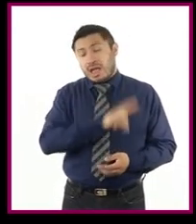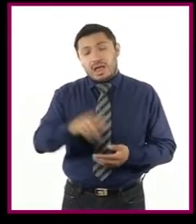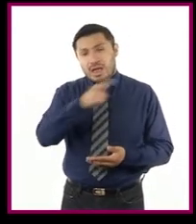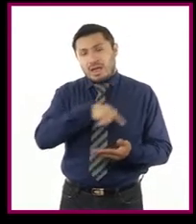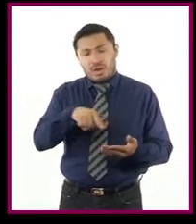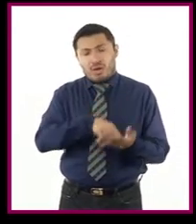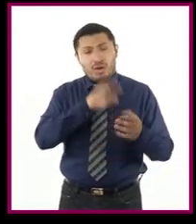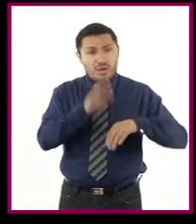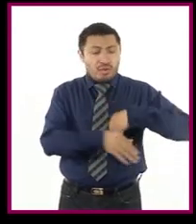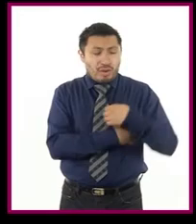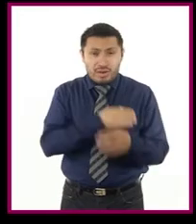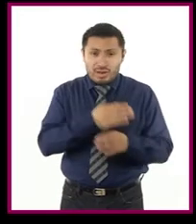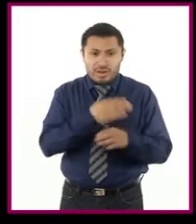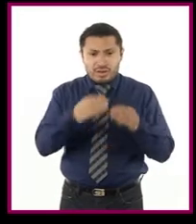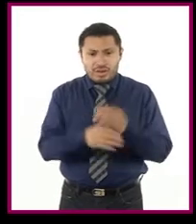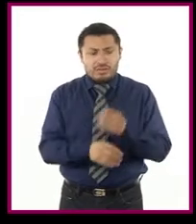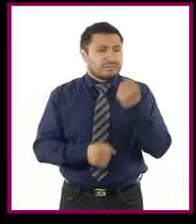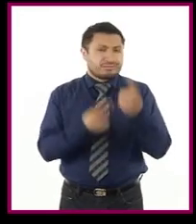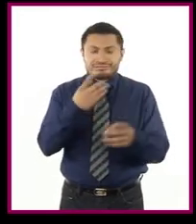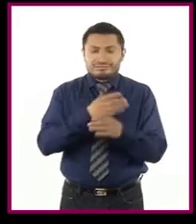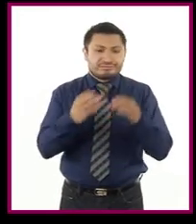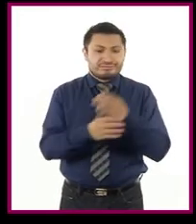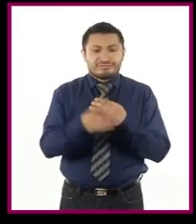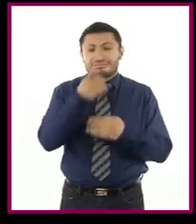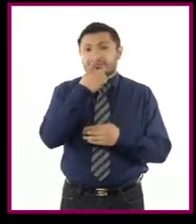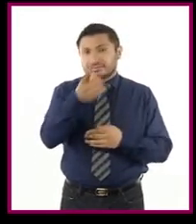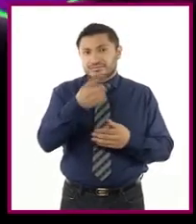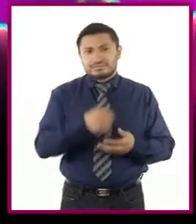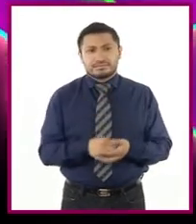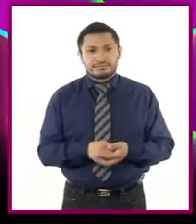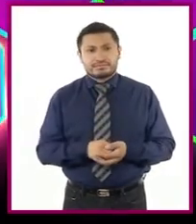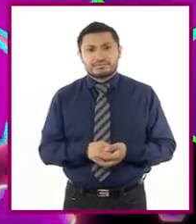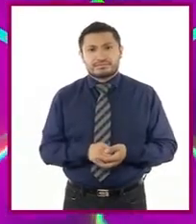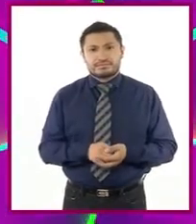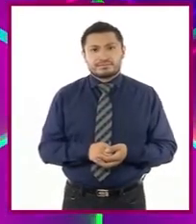guarda, por mencionar algunos.